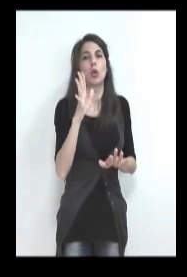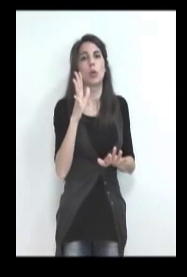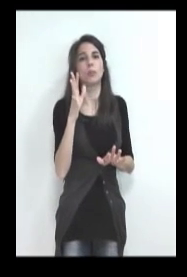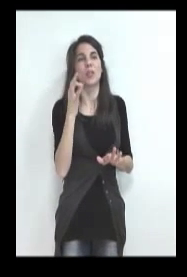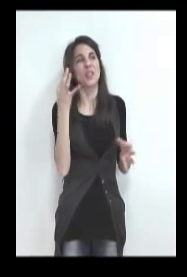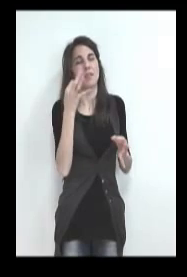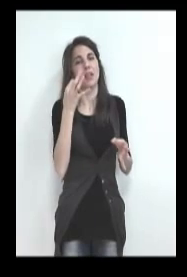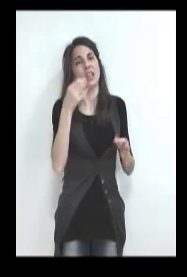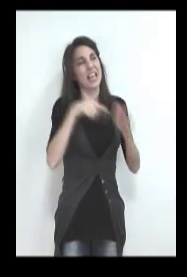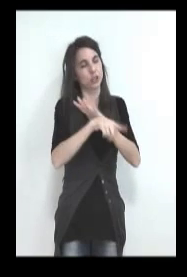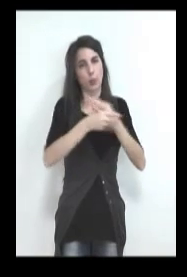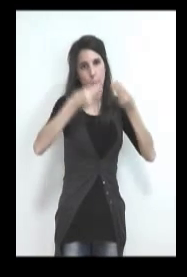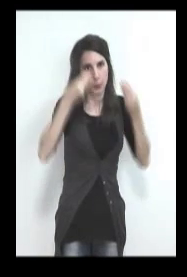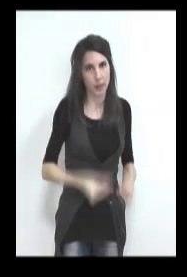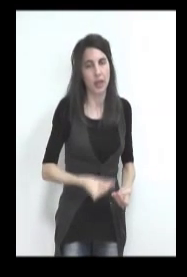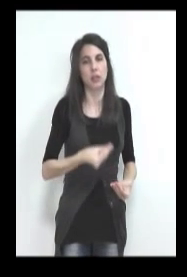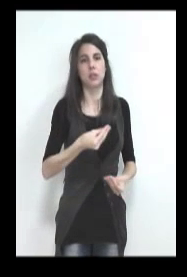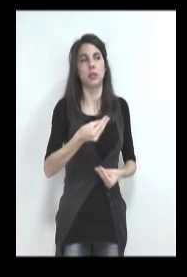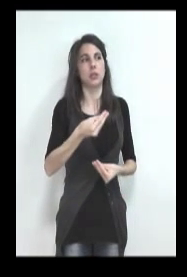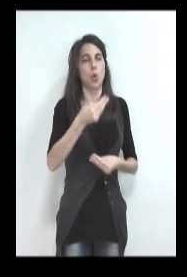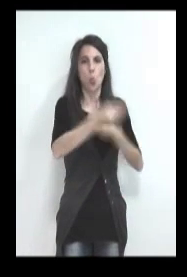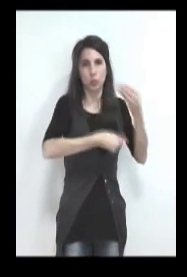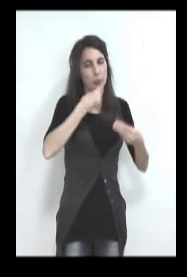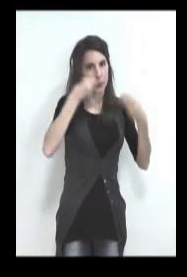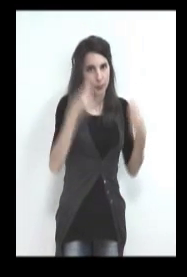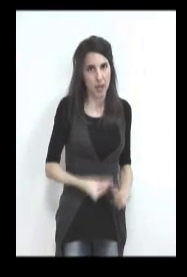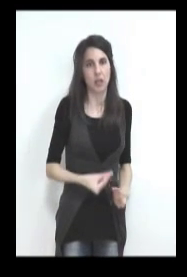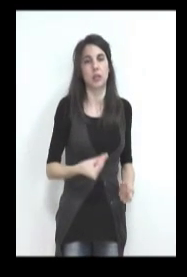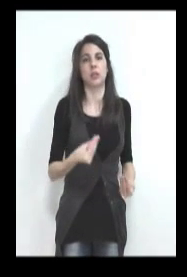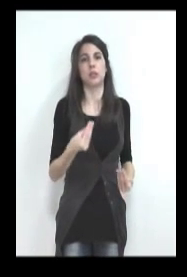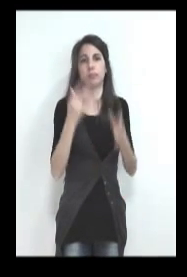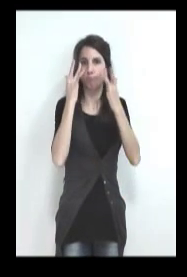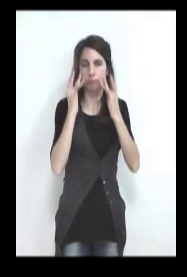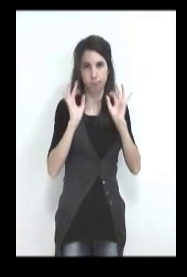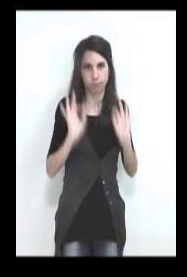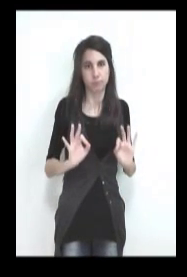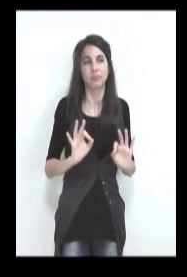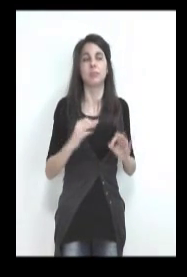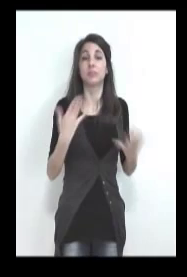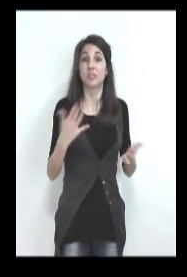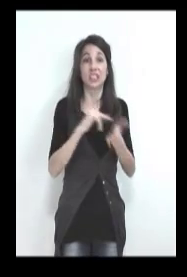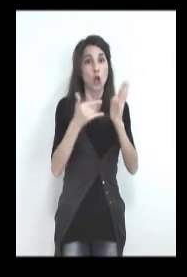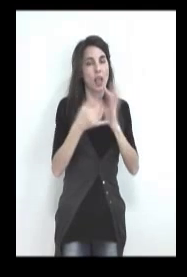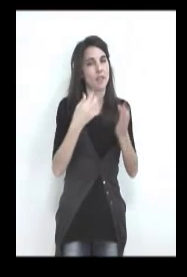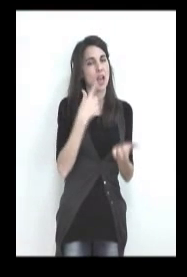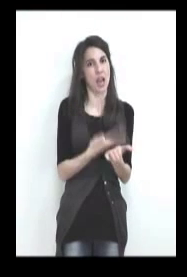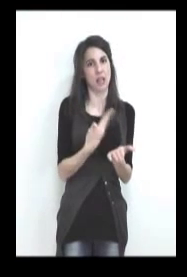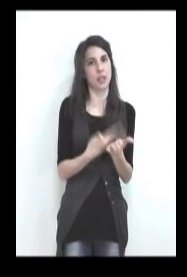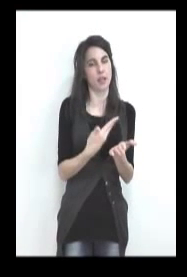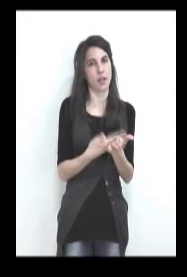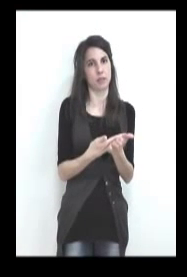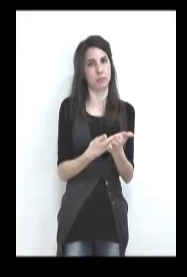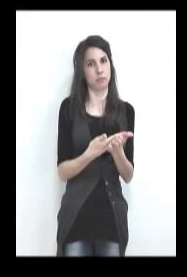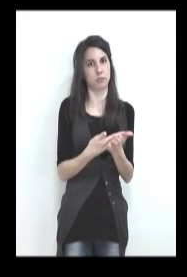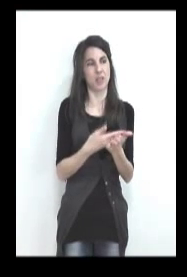trato, en su gestión, en su actuación y parece ser que la tecnología va a tener que garantizar la formalización de todo esto